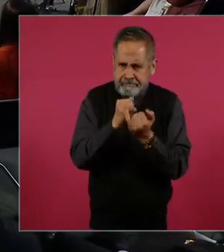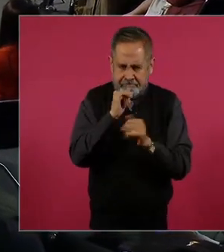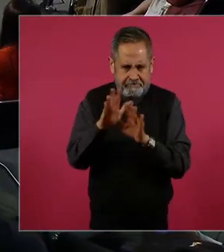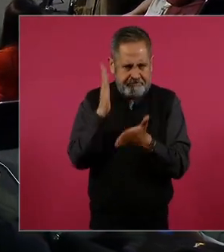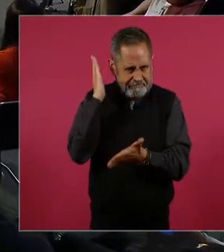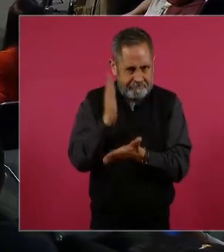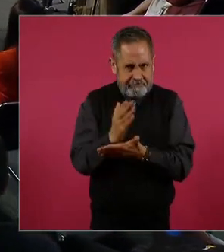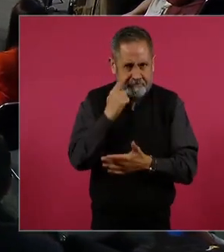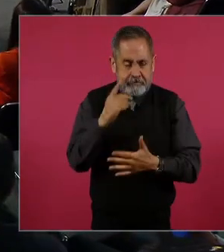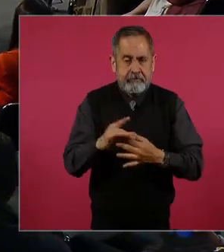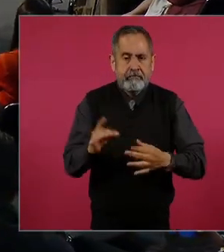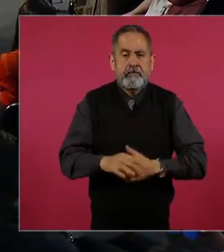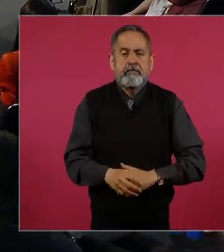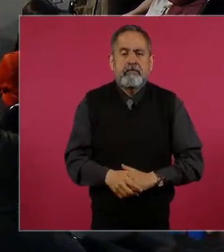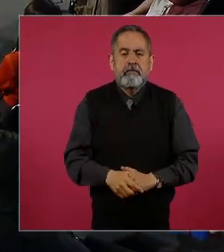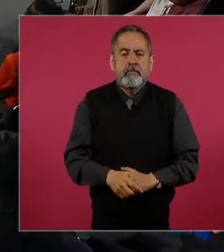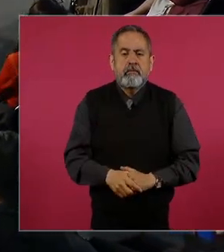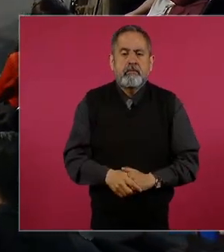Gracias.